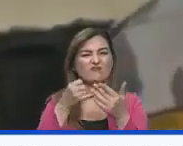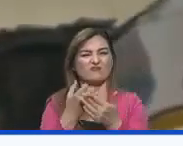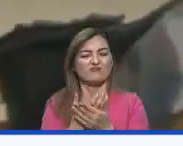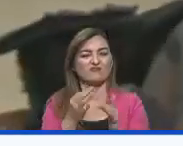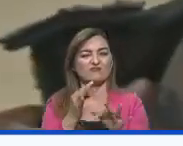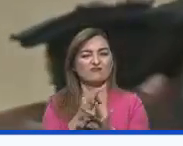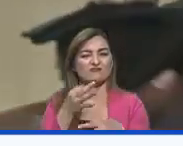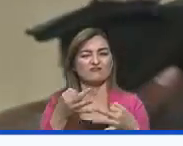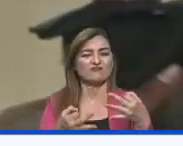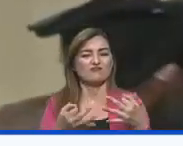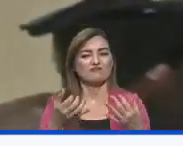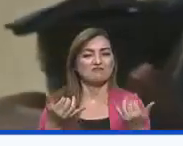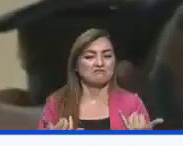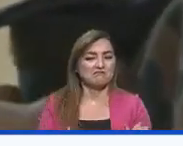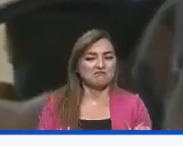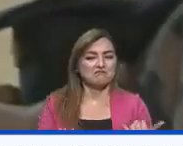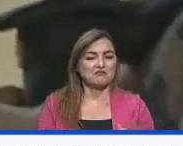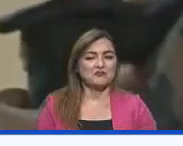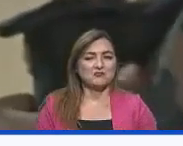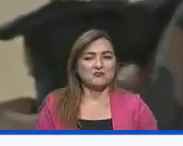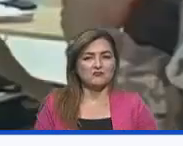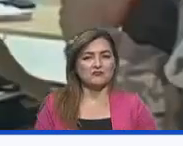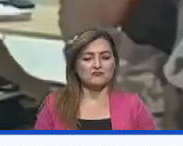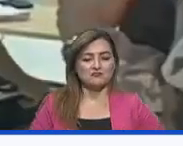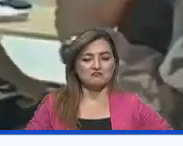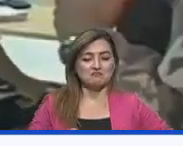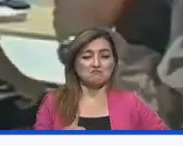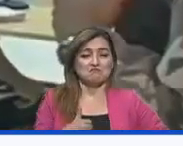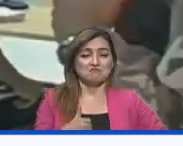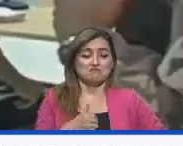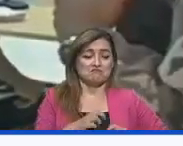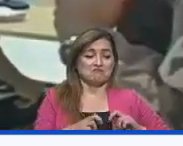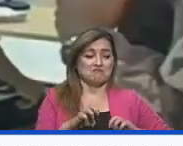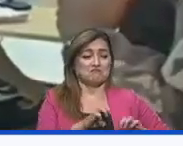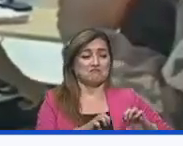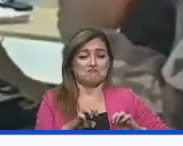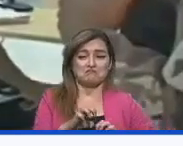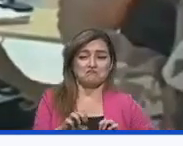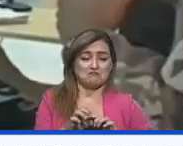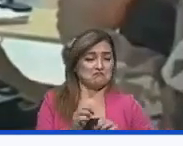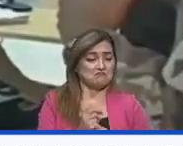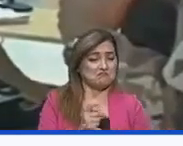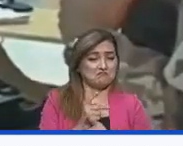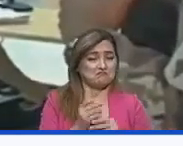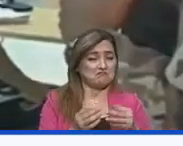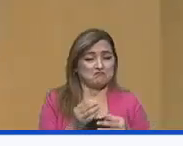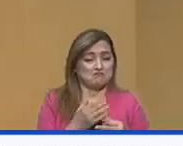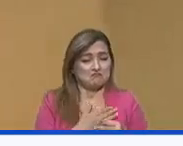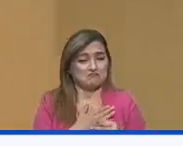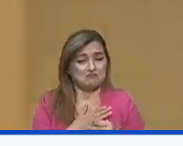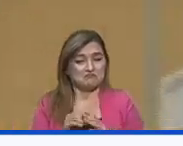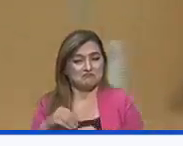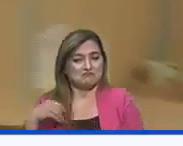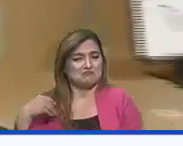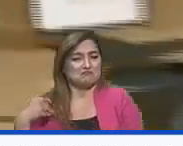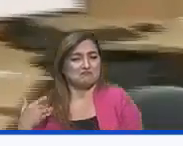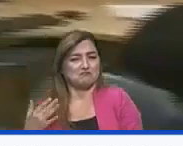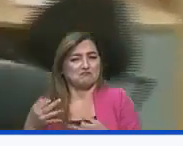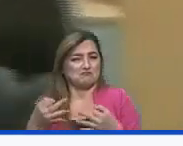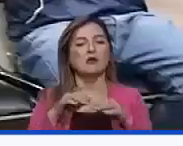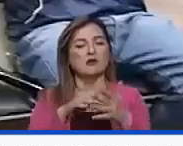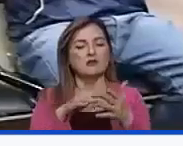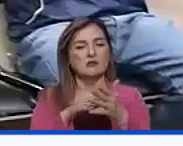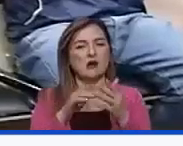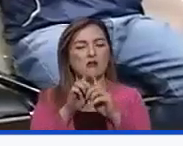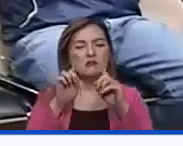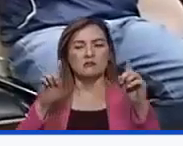función judicial que ahora no solo intenta investigarse a sí misma en evidentes casos de corrupción, sino que además desde afuera confirman